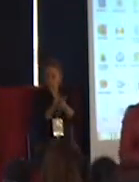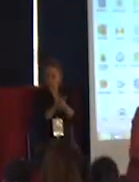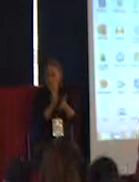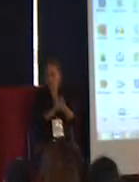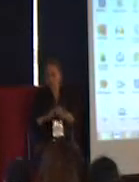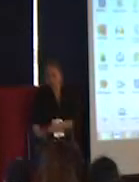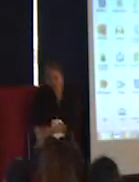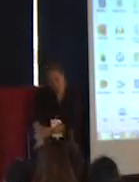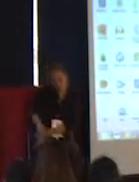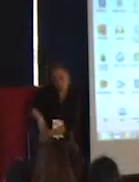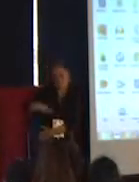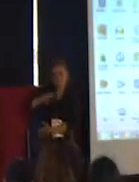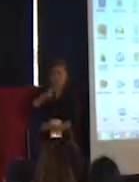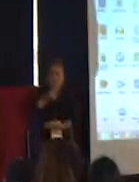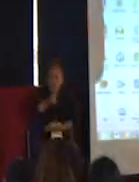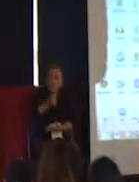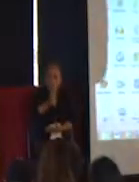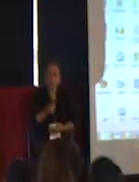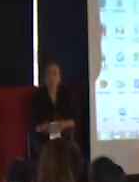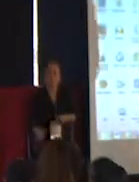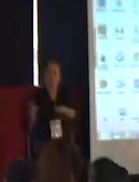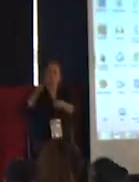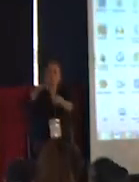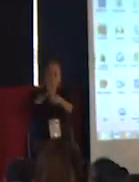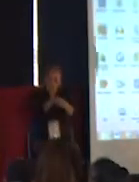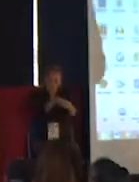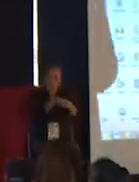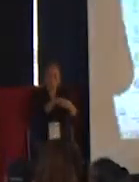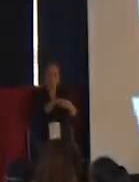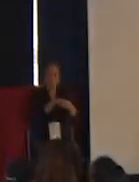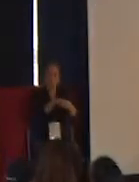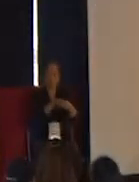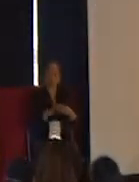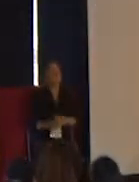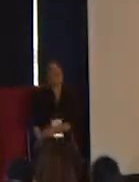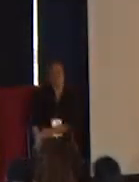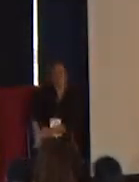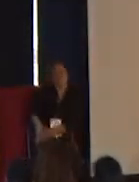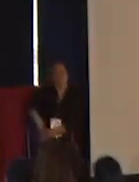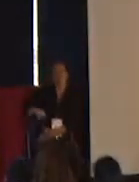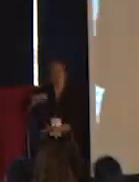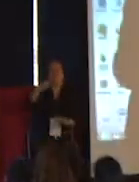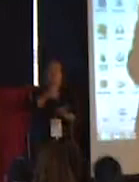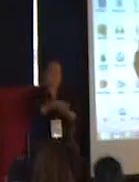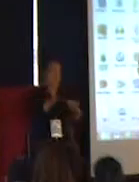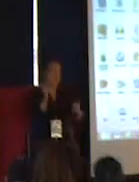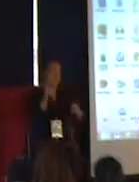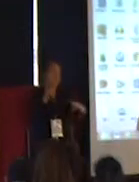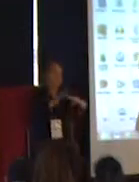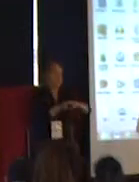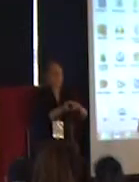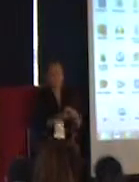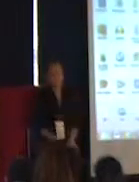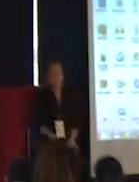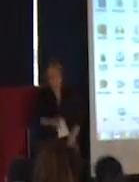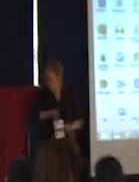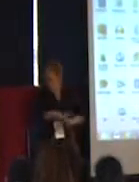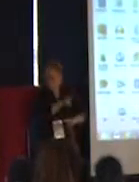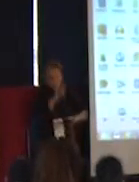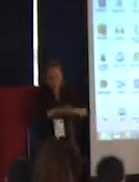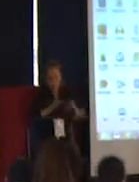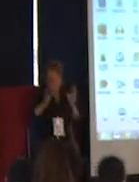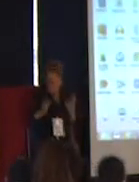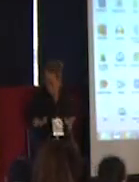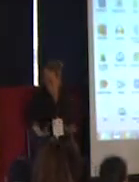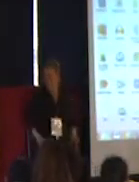igual, sacar la plata, uno se sube al bus, se para y se coge la varilla o se sienta. Son cosas que ya el